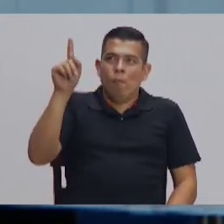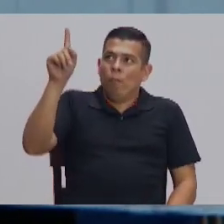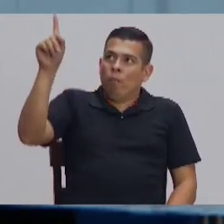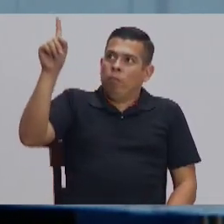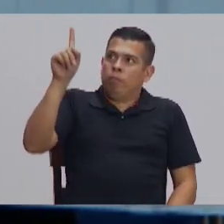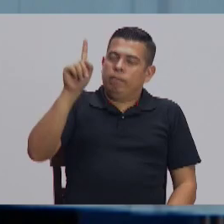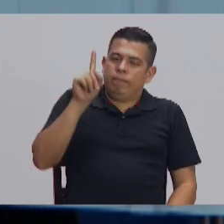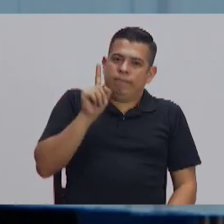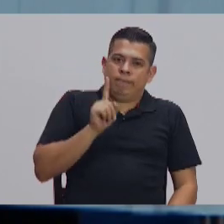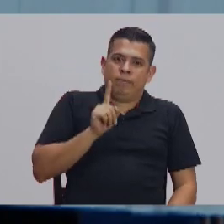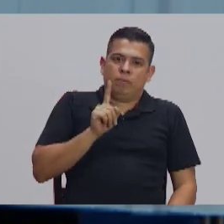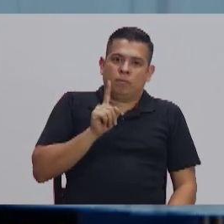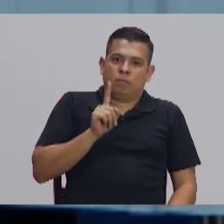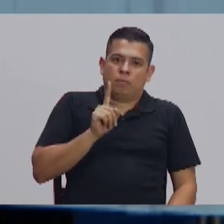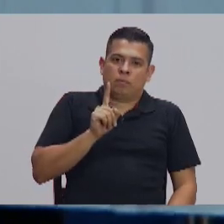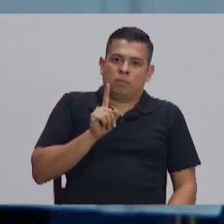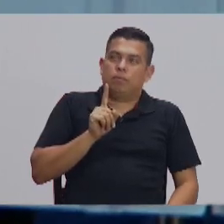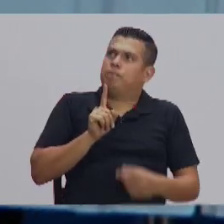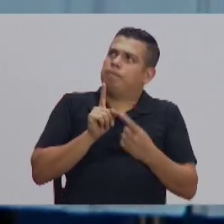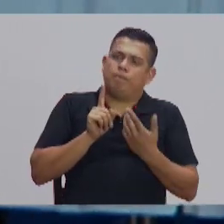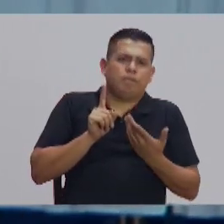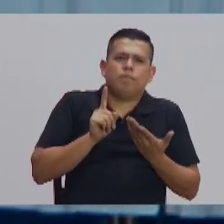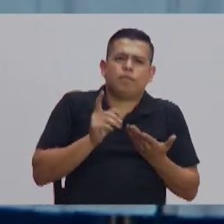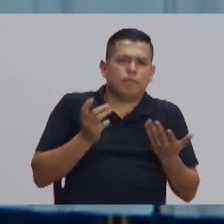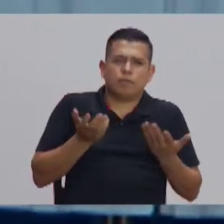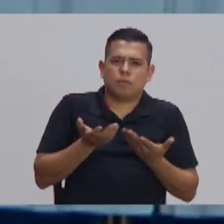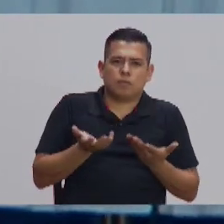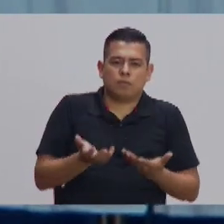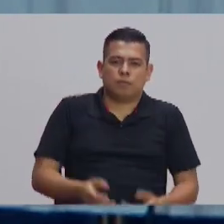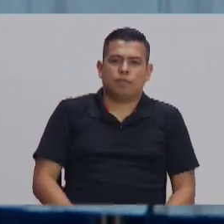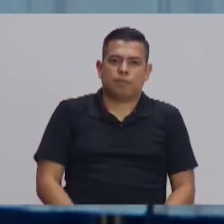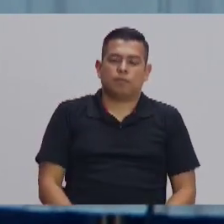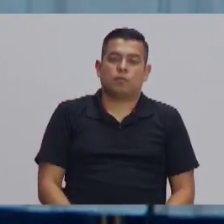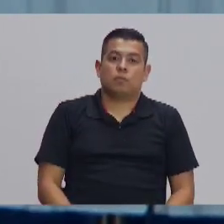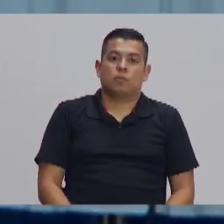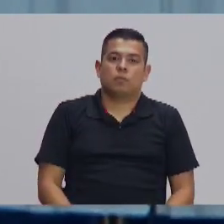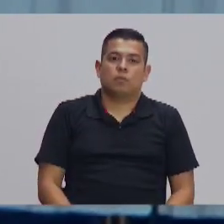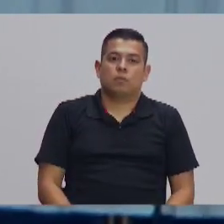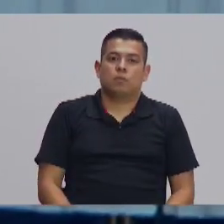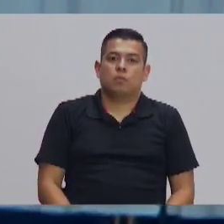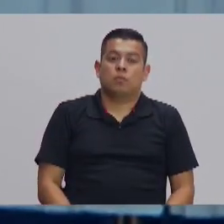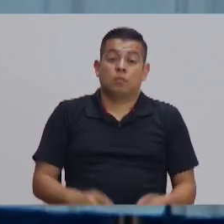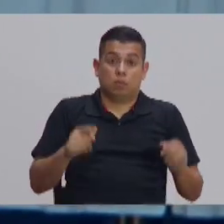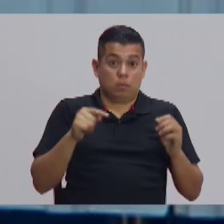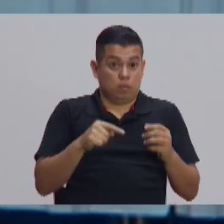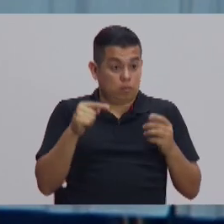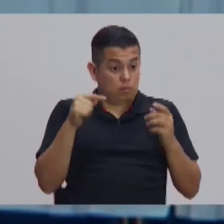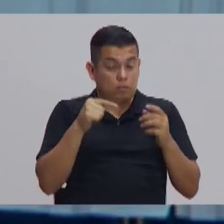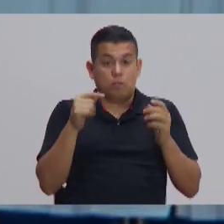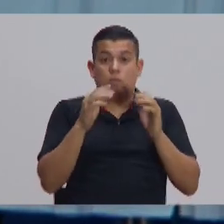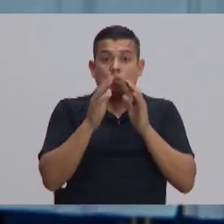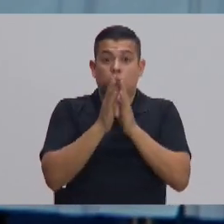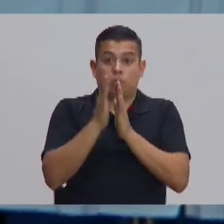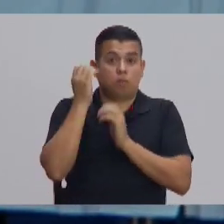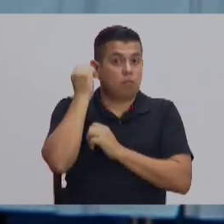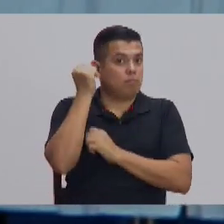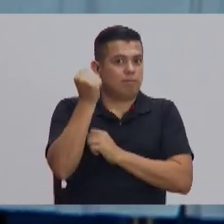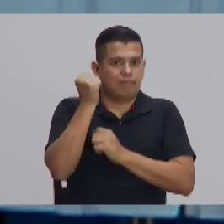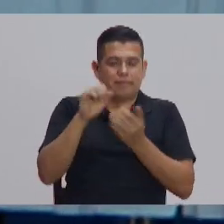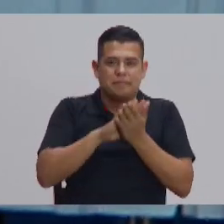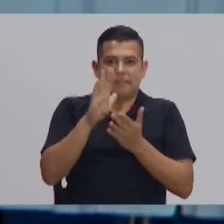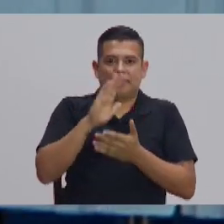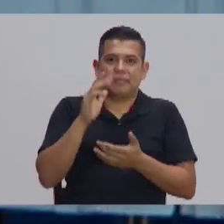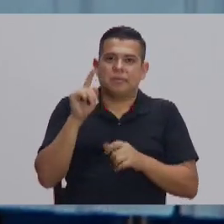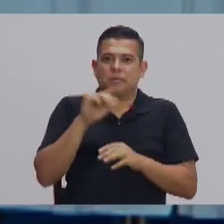acerque a nosotros y como lo vamos a hacer por medio de la oración nuestra